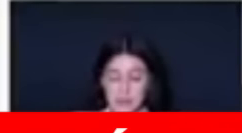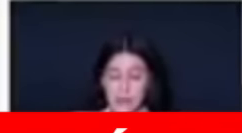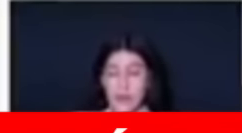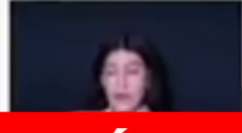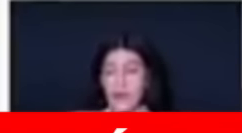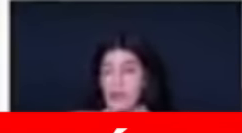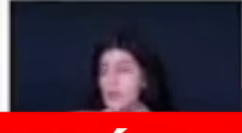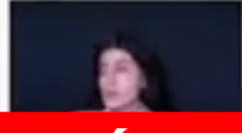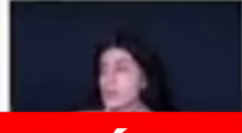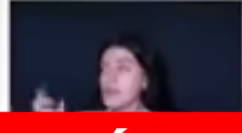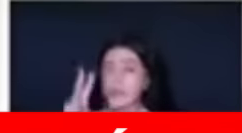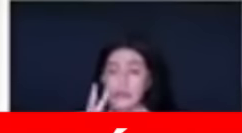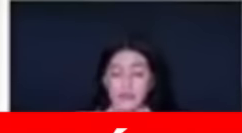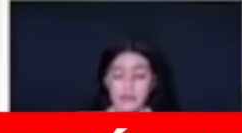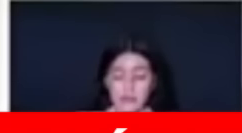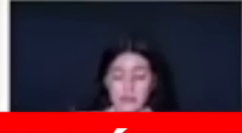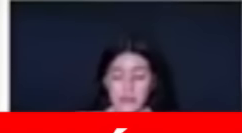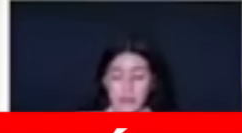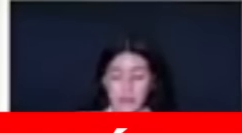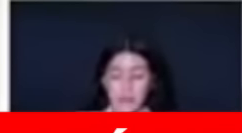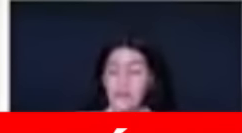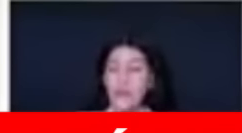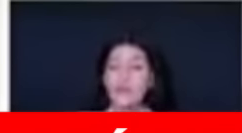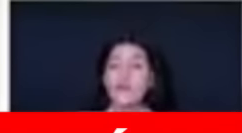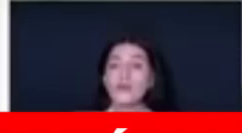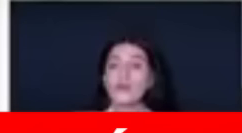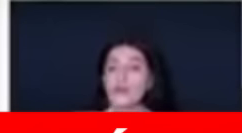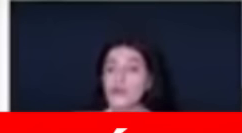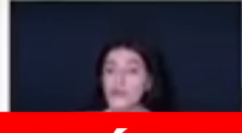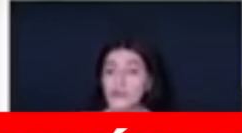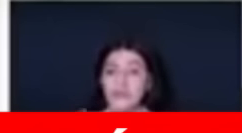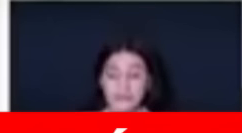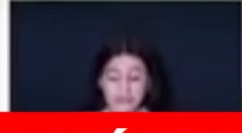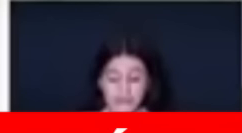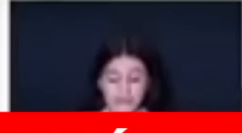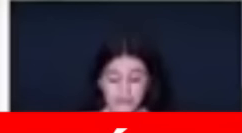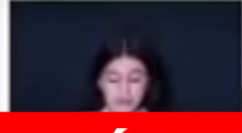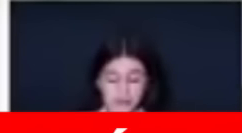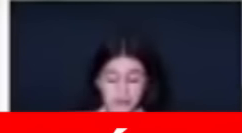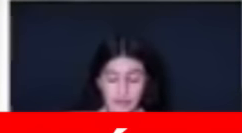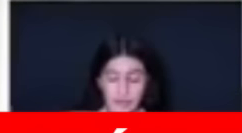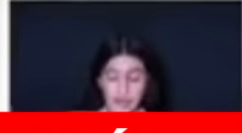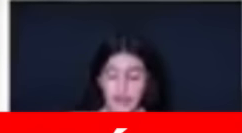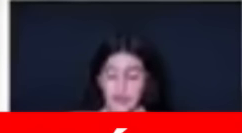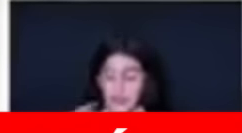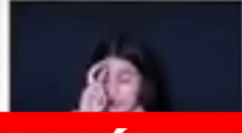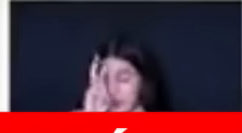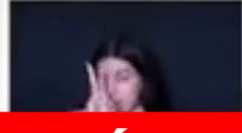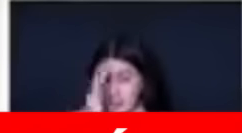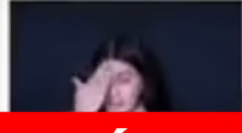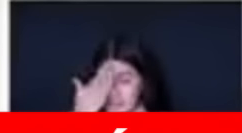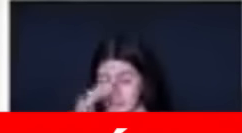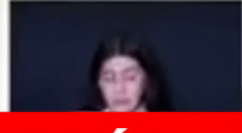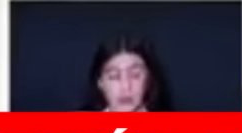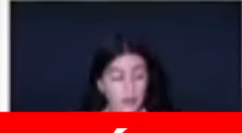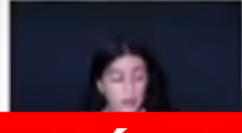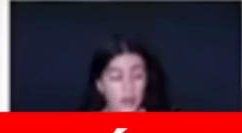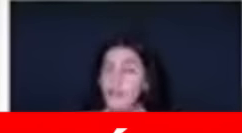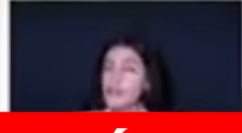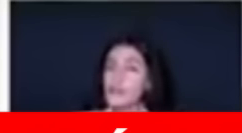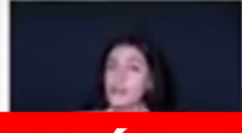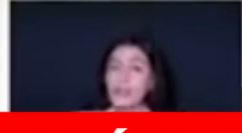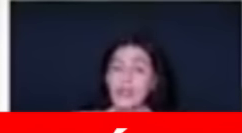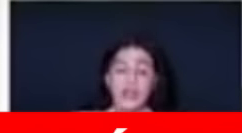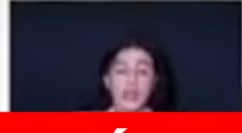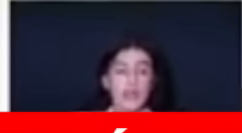la verdad. Ya somos muchos los que sabemos lo que es ser